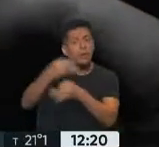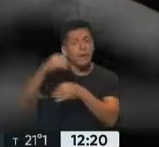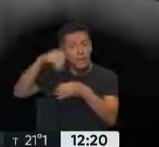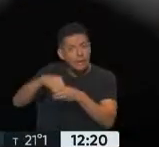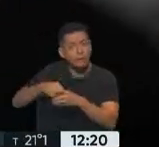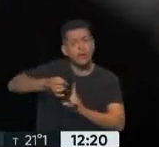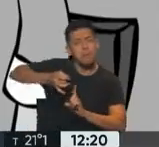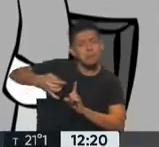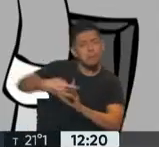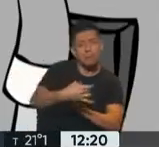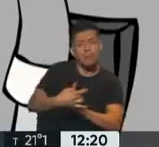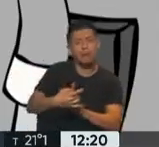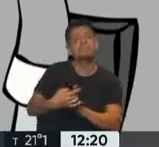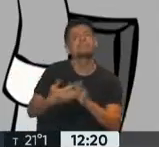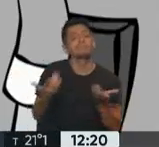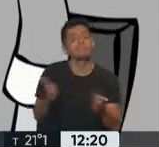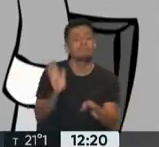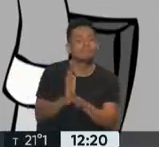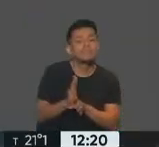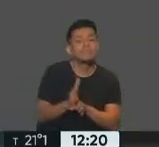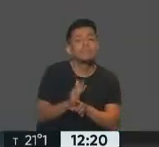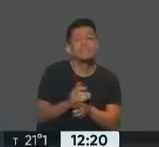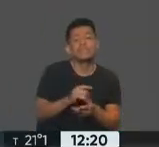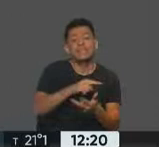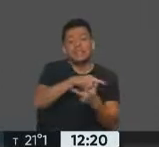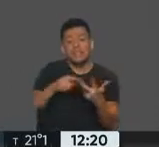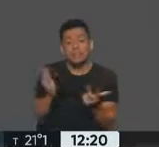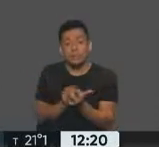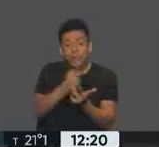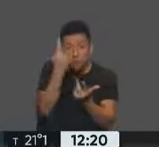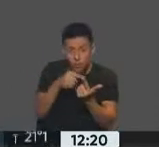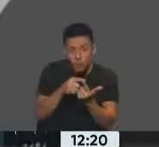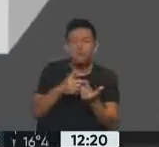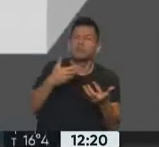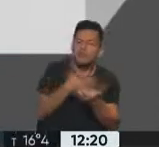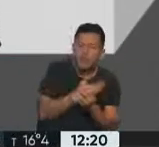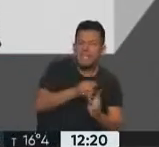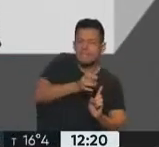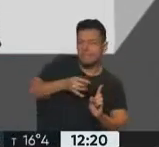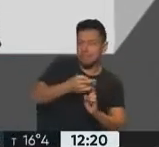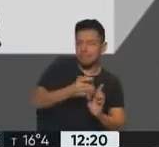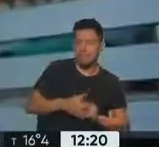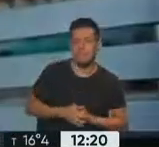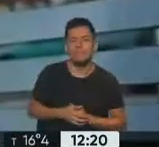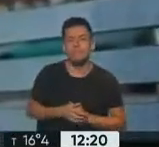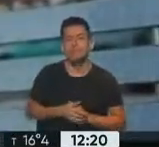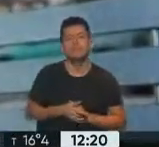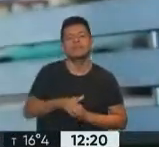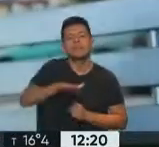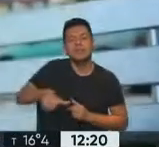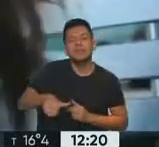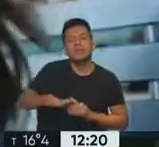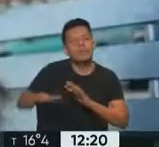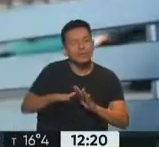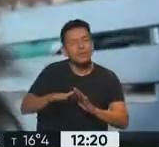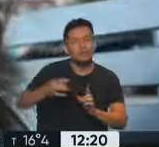alguna oportunidad, por lo cual se estima que uno de cada tres estudiantes es víctima de este tipo de comportamientos. El chico que está pasando por una situación